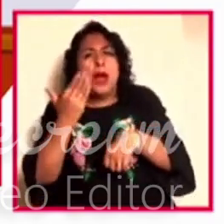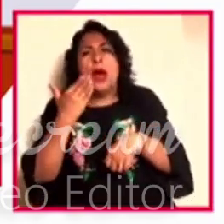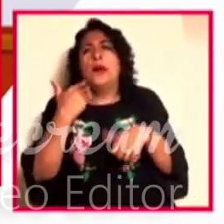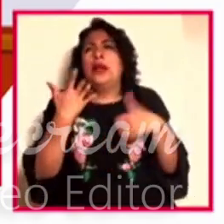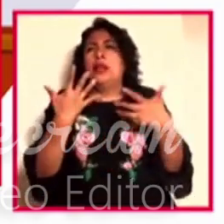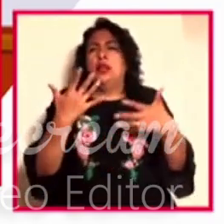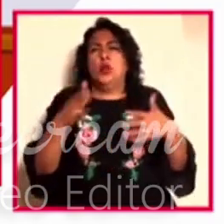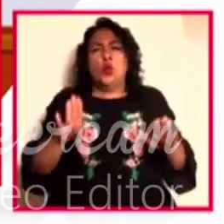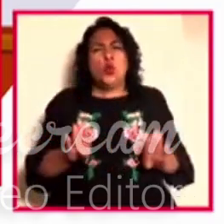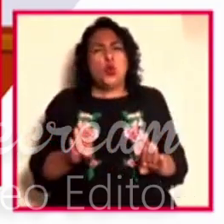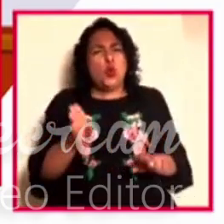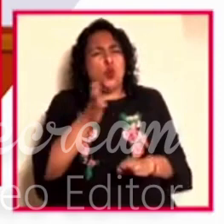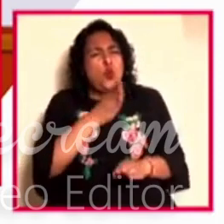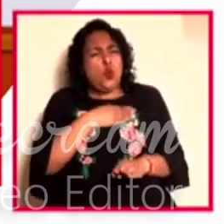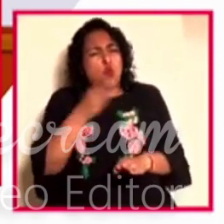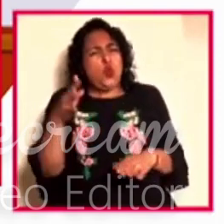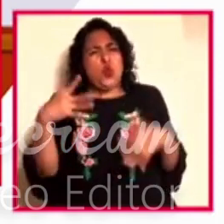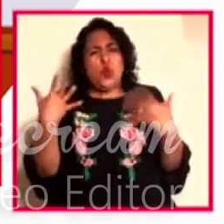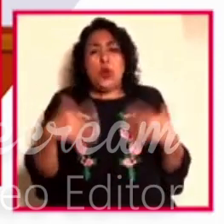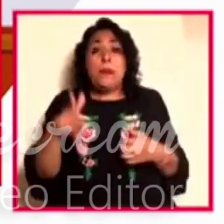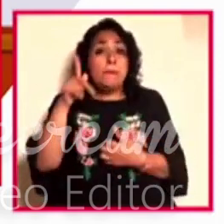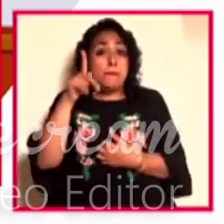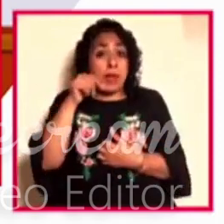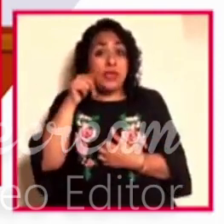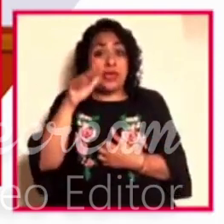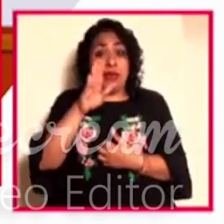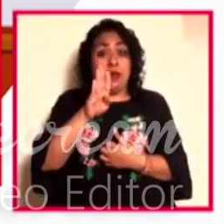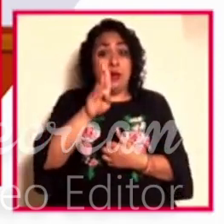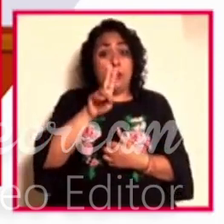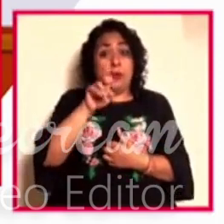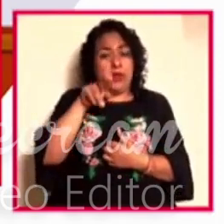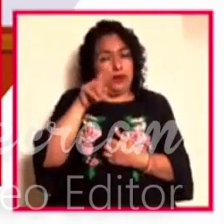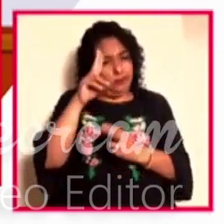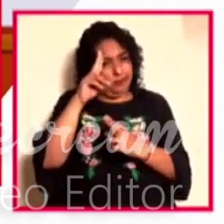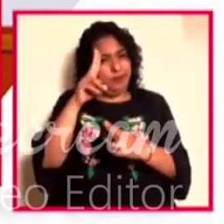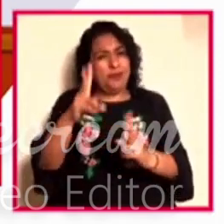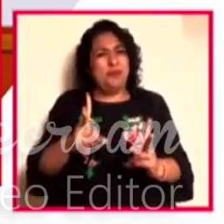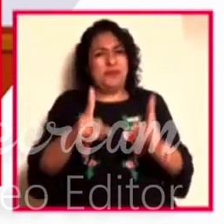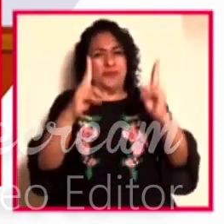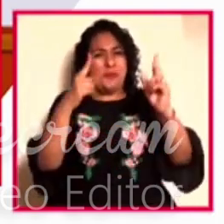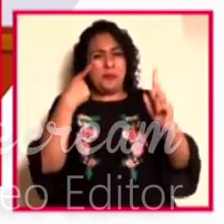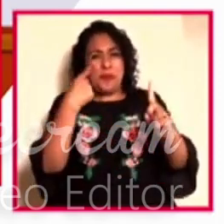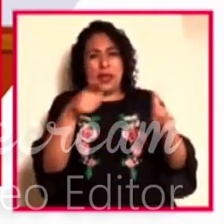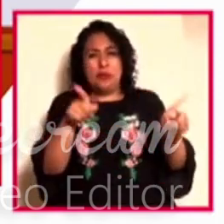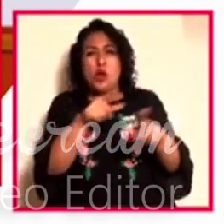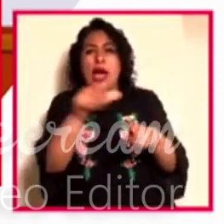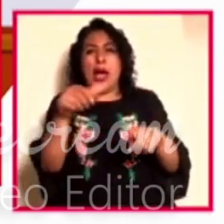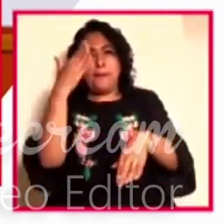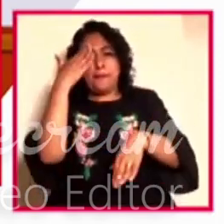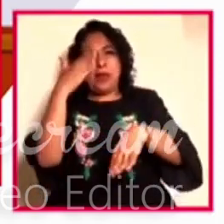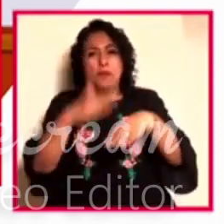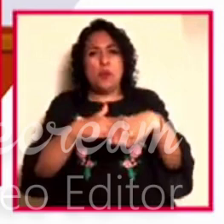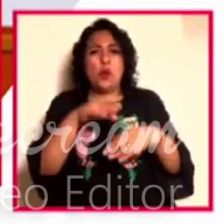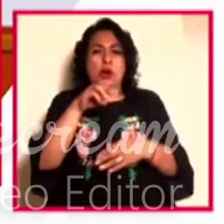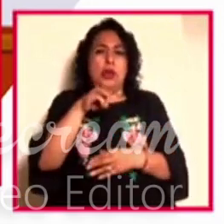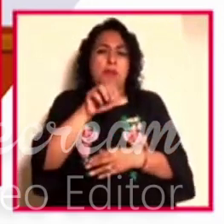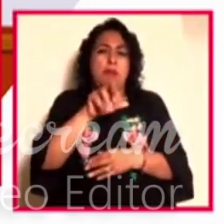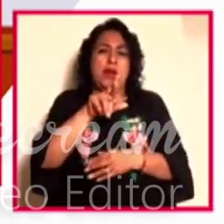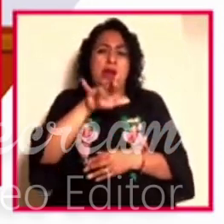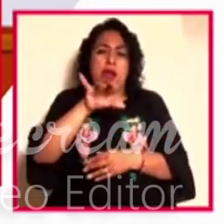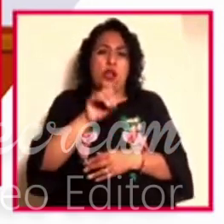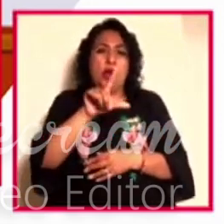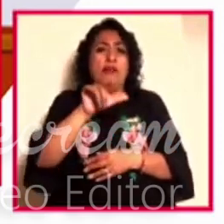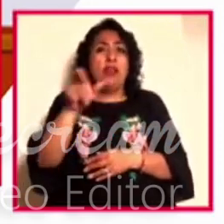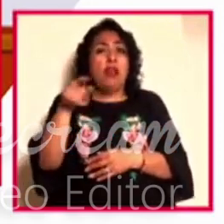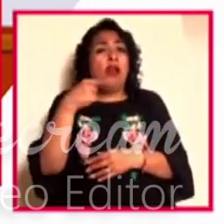calidad humana. De hecho, mañana Juan Arturo Brennan también va a dedicar Mirando Músicas a la memoria del maestro Mario Lavista, con quien sostuvo una